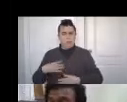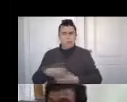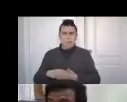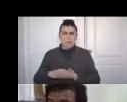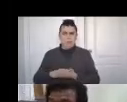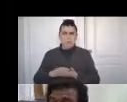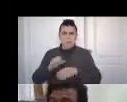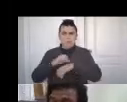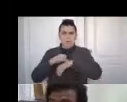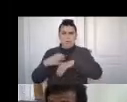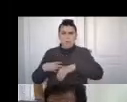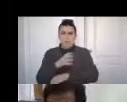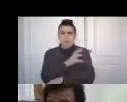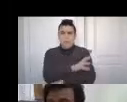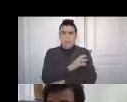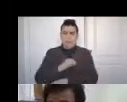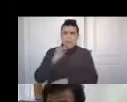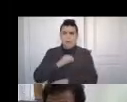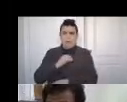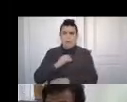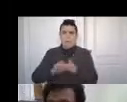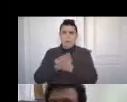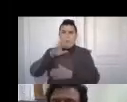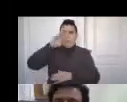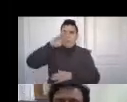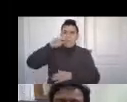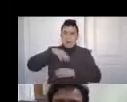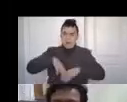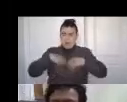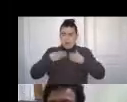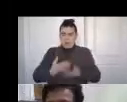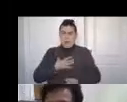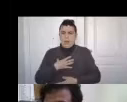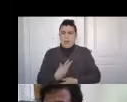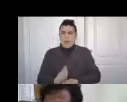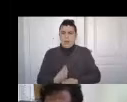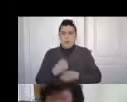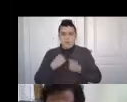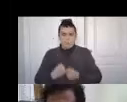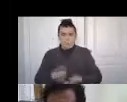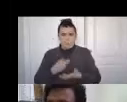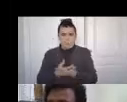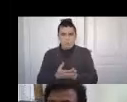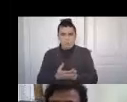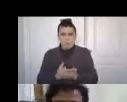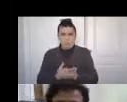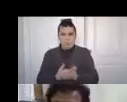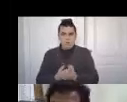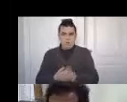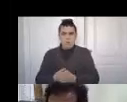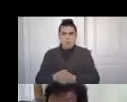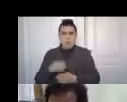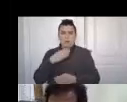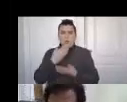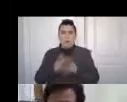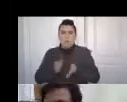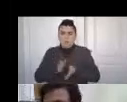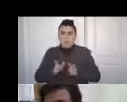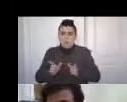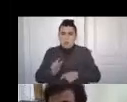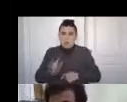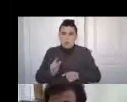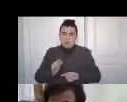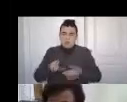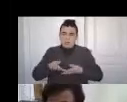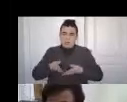transmisión vertical, ¿cierto? Del bebé, de la madre al bebé, si hay transmisión perinatal, y esos estudios están saliendo, ¿sí? Porque